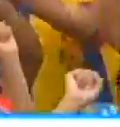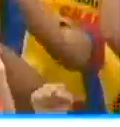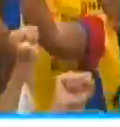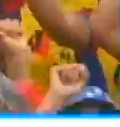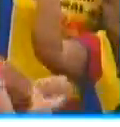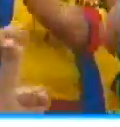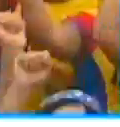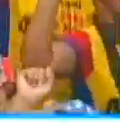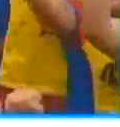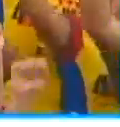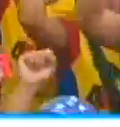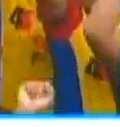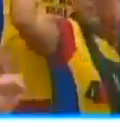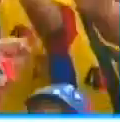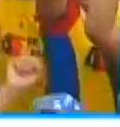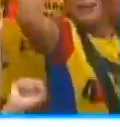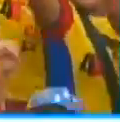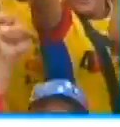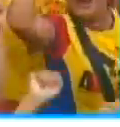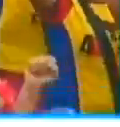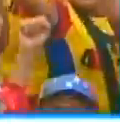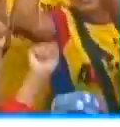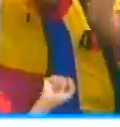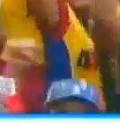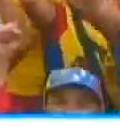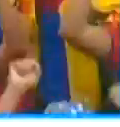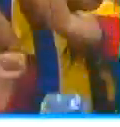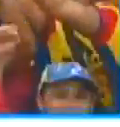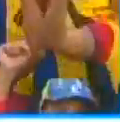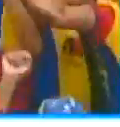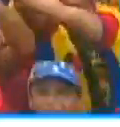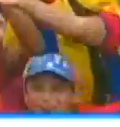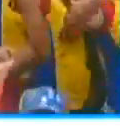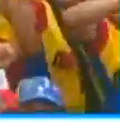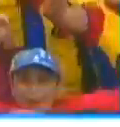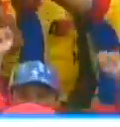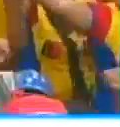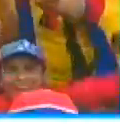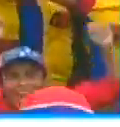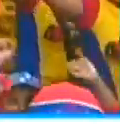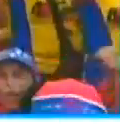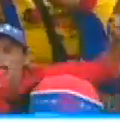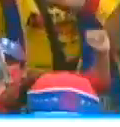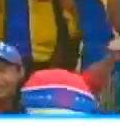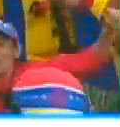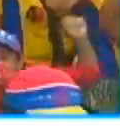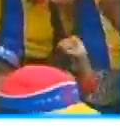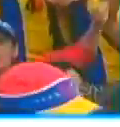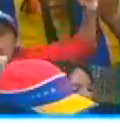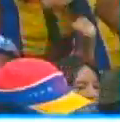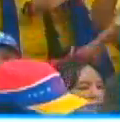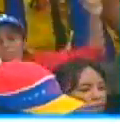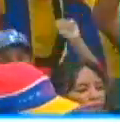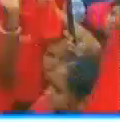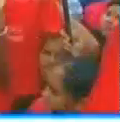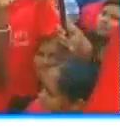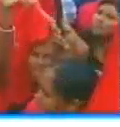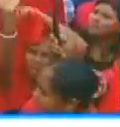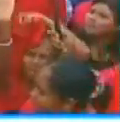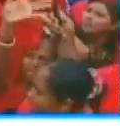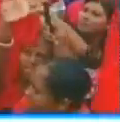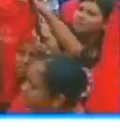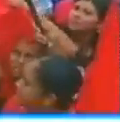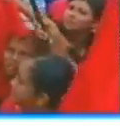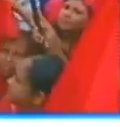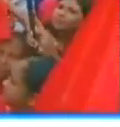social cada vez más poderosa, tiene que apostar todo lo que tiene a la constituyente. Yo llamo a los